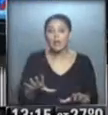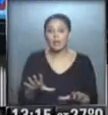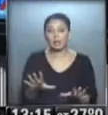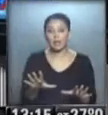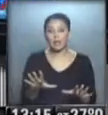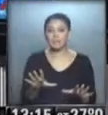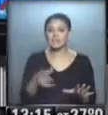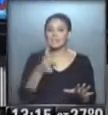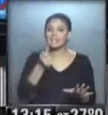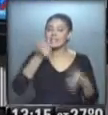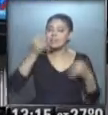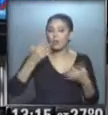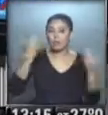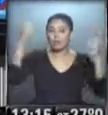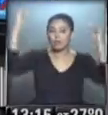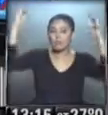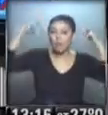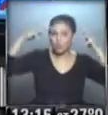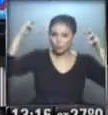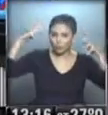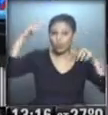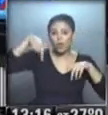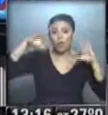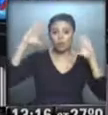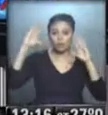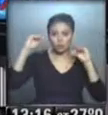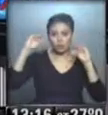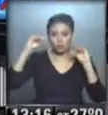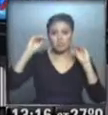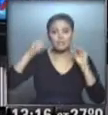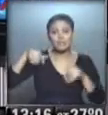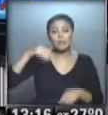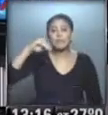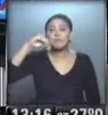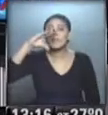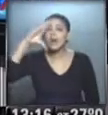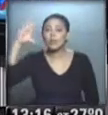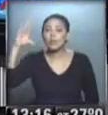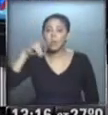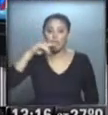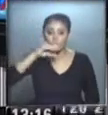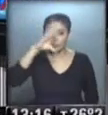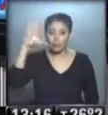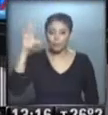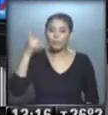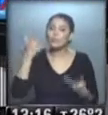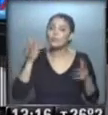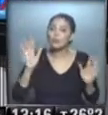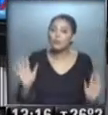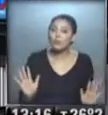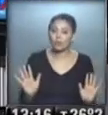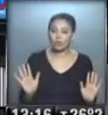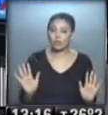la probabilidad de algunas lluvias. Durante la noche y la madrugada ya del viernes, la